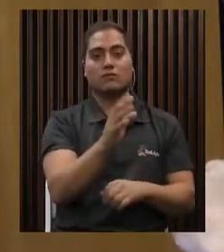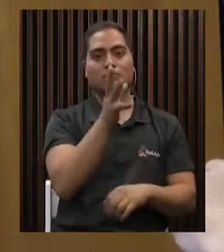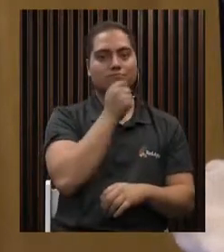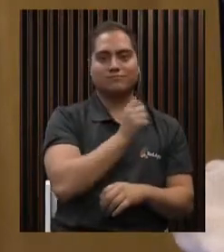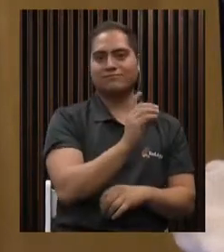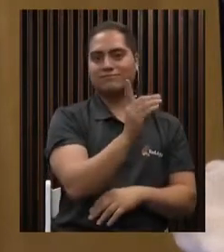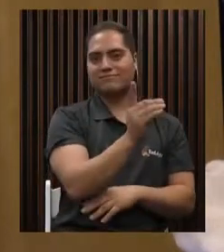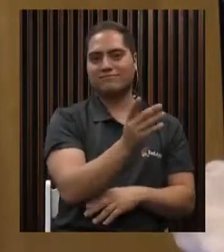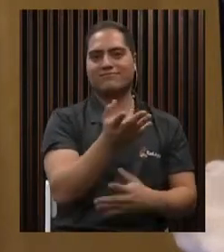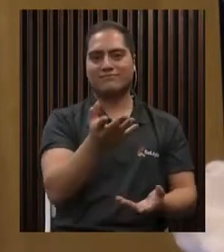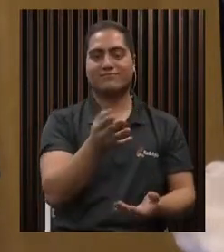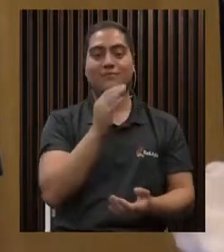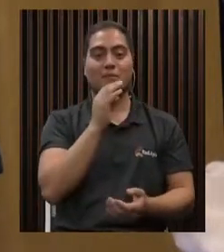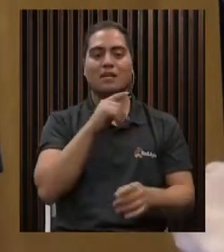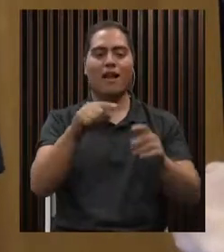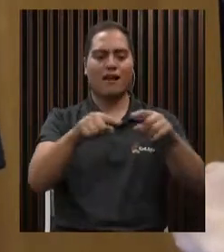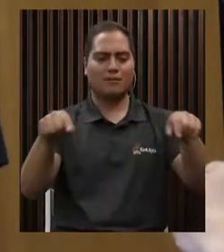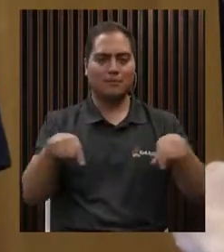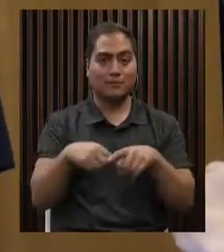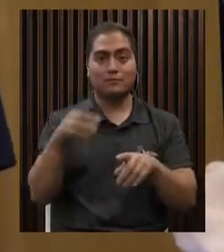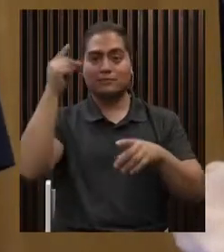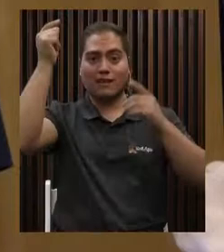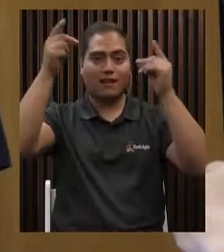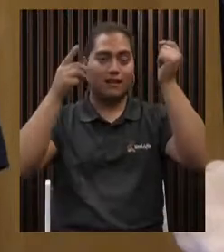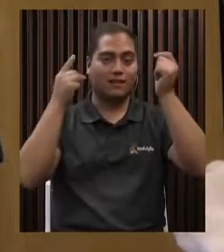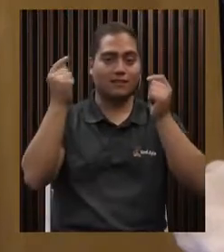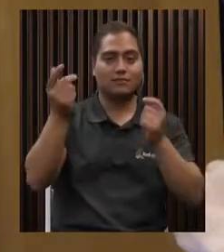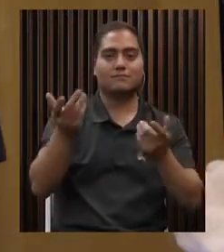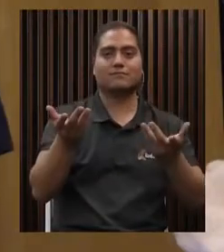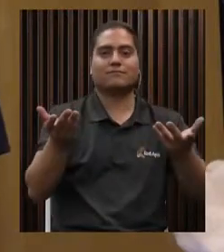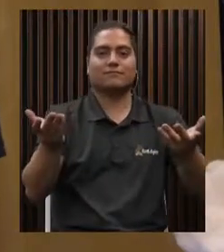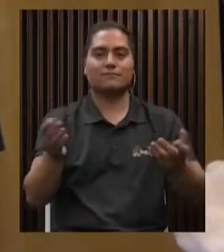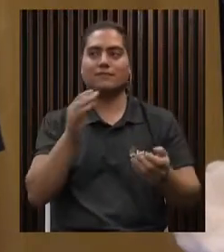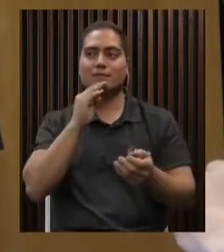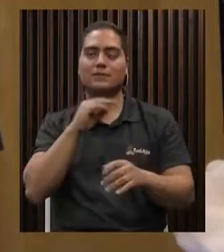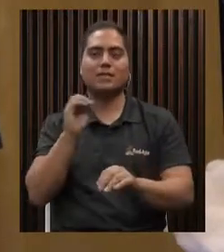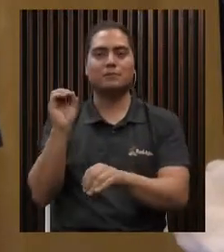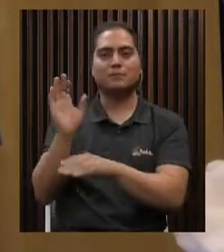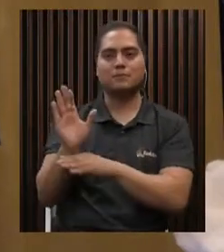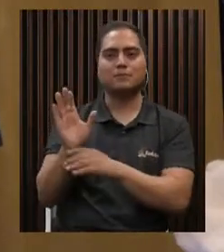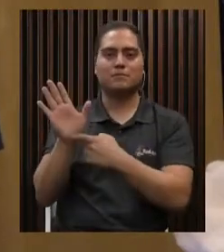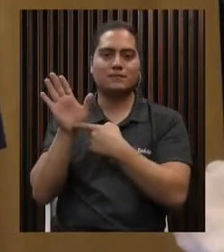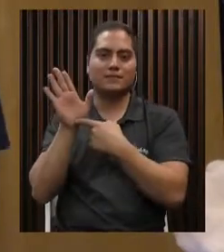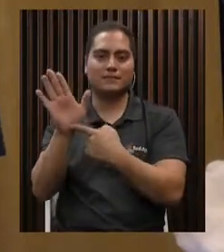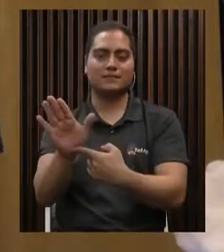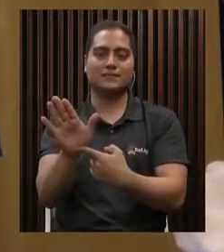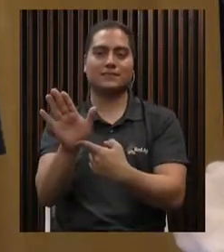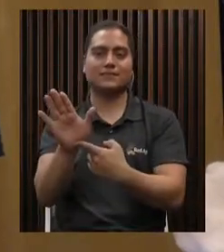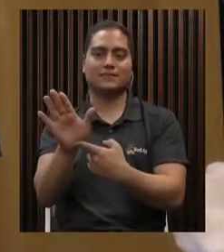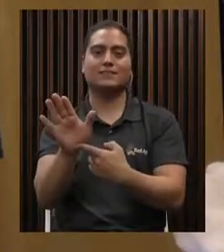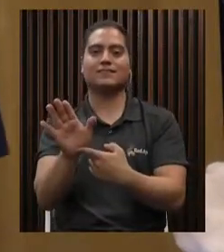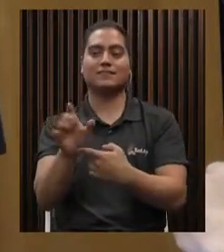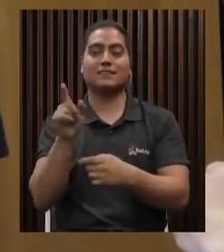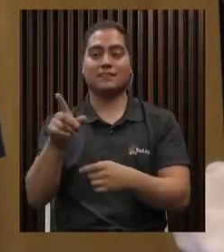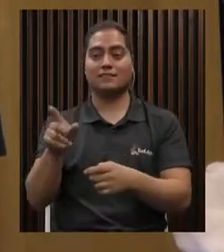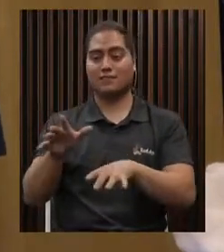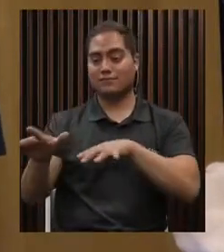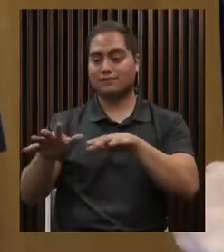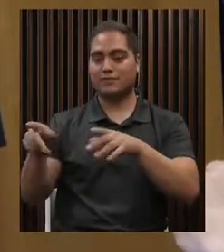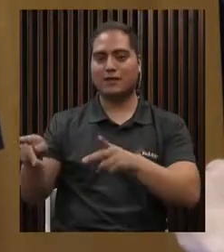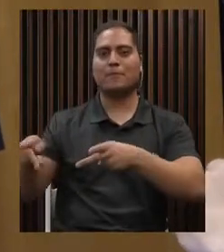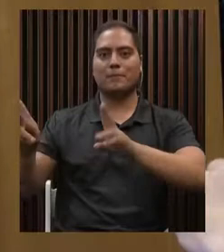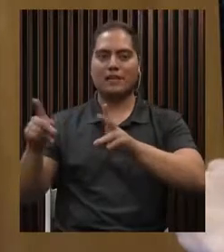incluso de espacios creativos, a través, ¿cierto?, de presentaciones. Esos son los elementos que permiten derribar